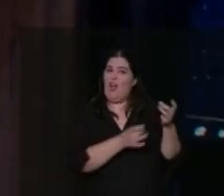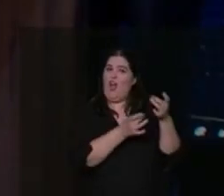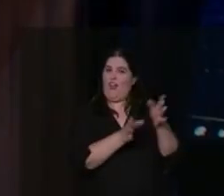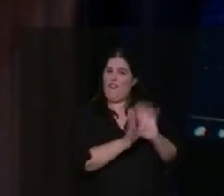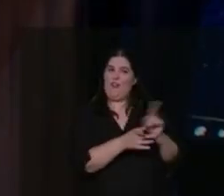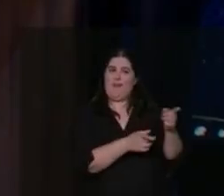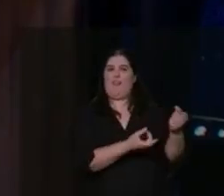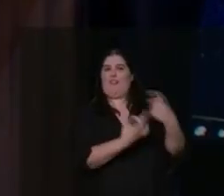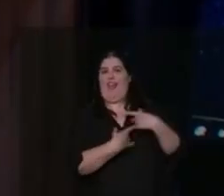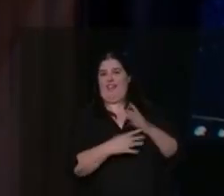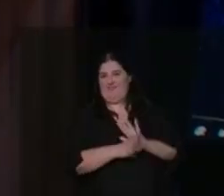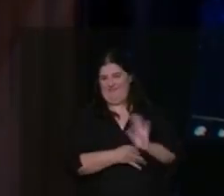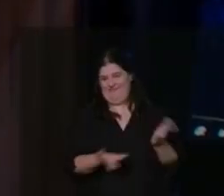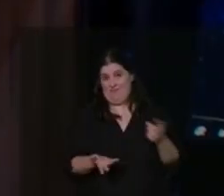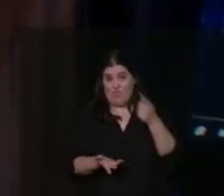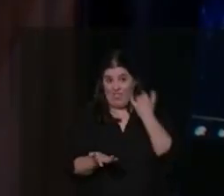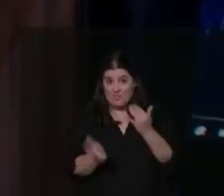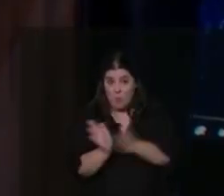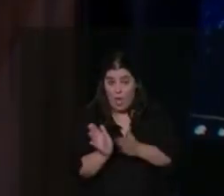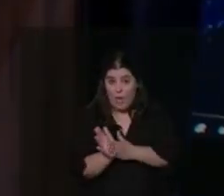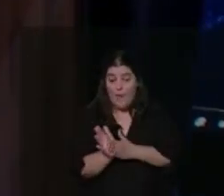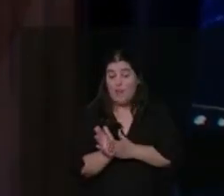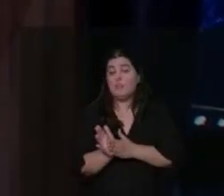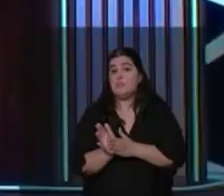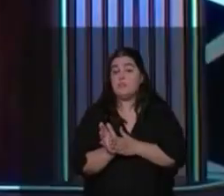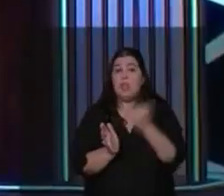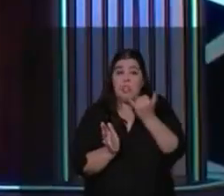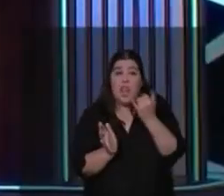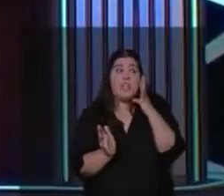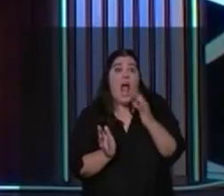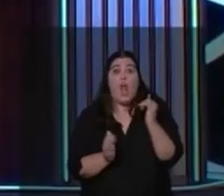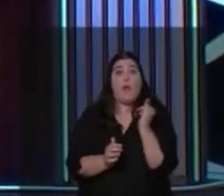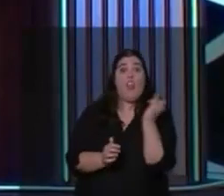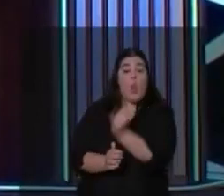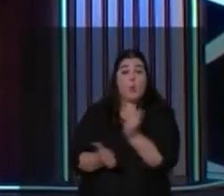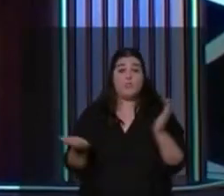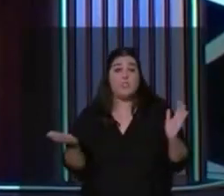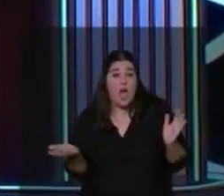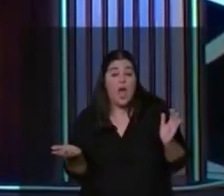Mirá, la verdad ¿tenés que pruebas? Vos, no, la verdad que vos sos ¿tenés parte... ¿Tenés algún delito para denunciar? No, la verdad es que